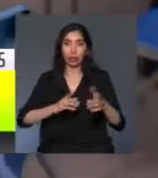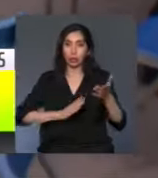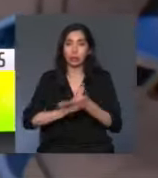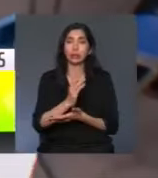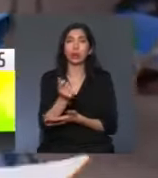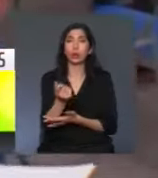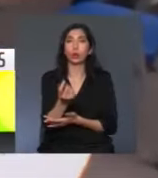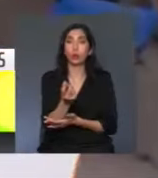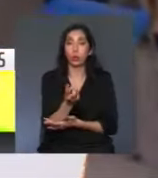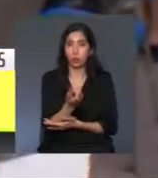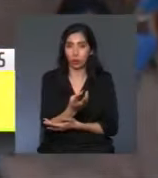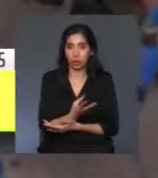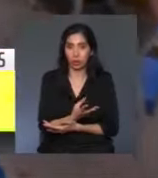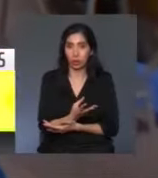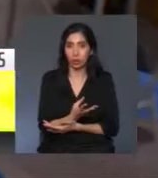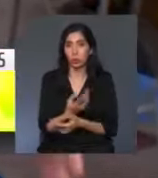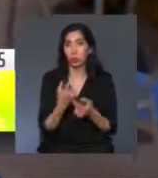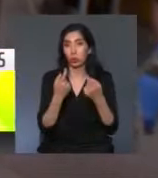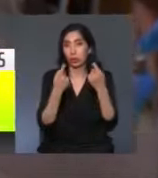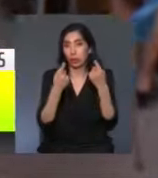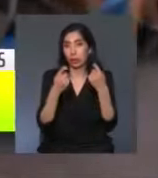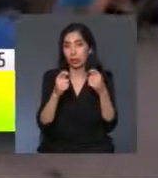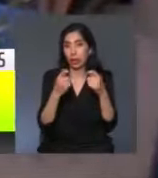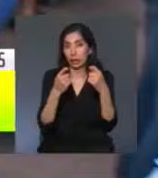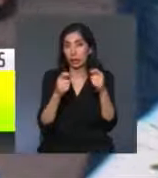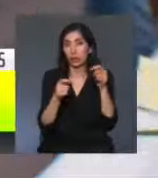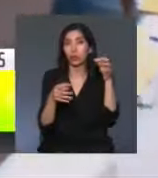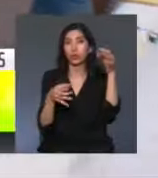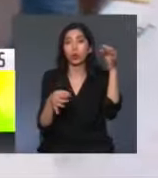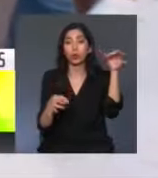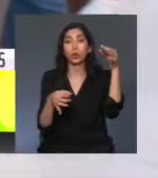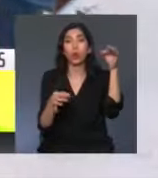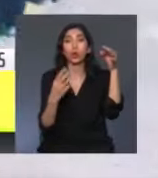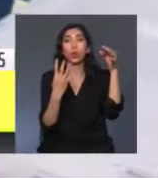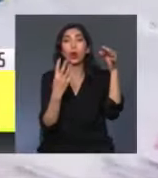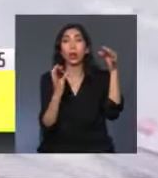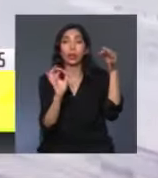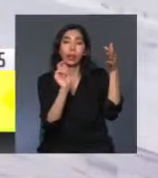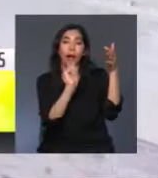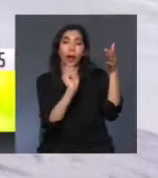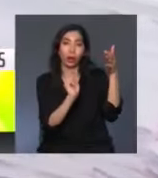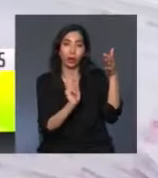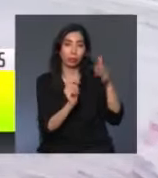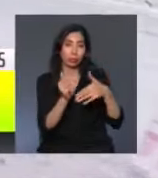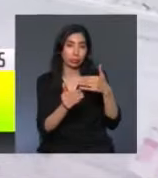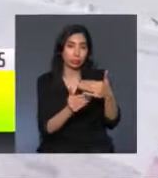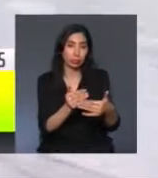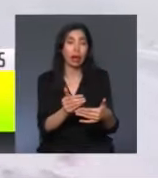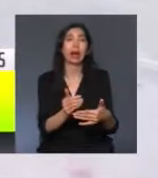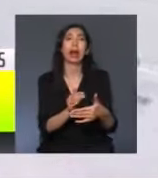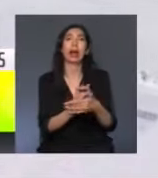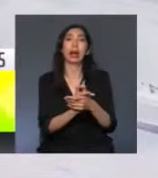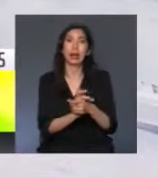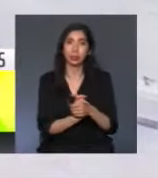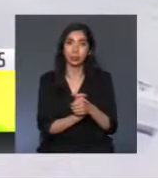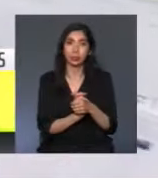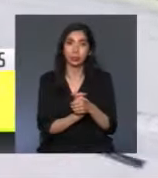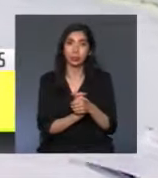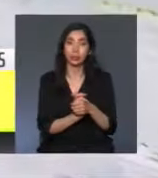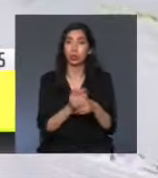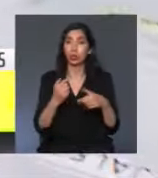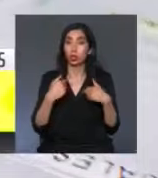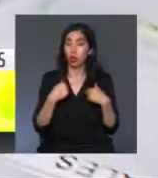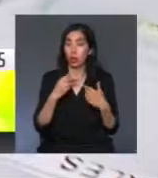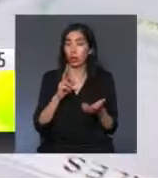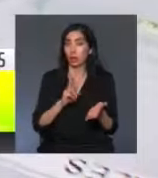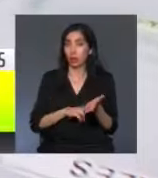votos y vamos a anotar esa cantidad en el formulario 40 y ahí seguimos con el proceso. Sí, han seguido ordenando aquí. Yo, oye, voy a ser muy sincera,